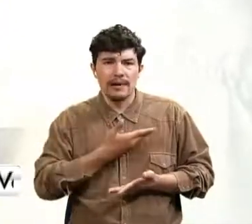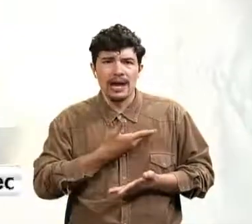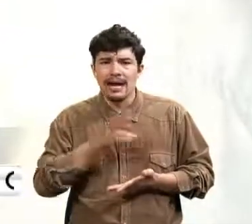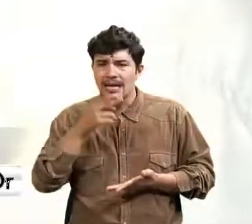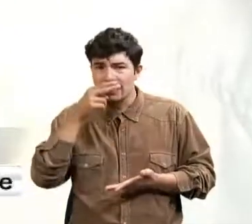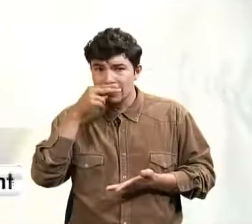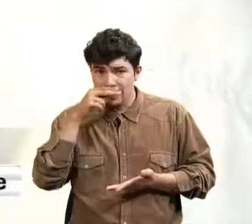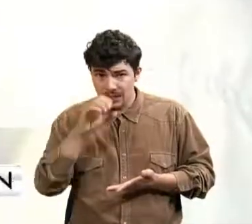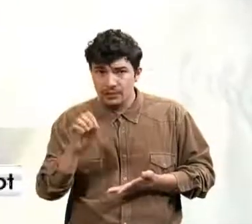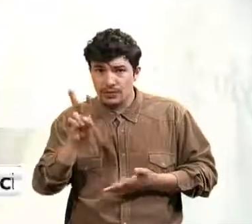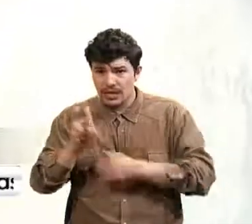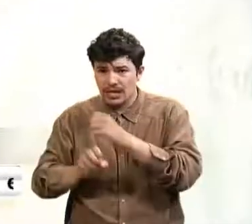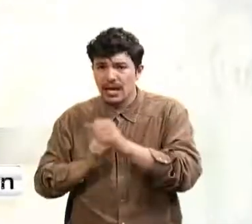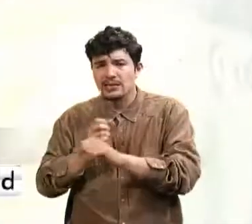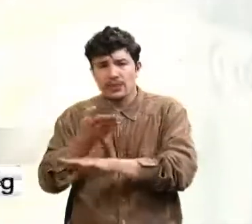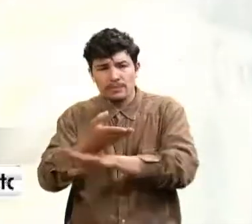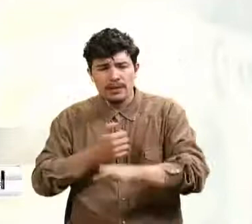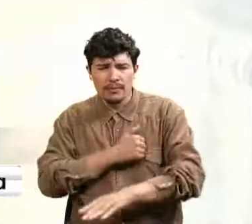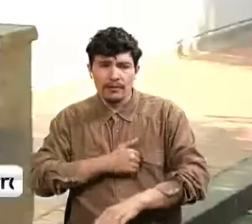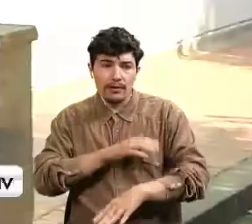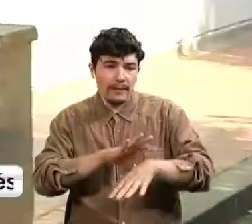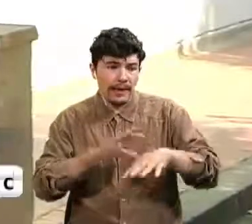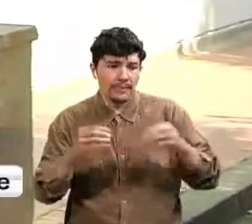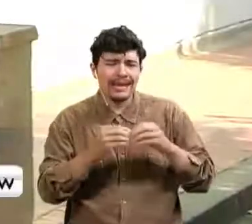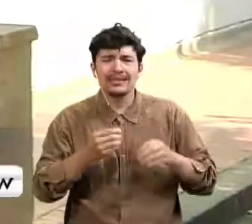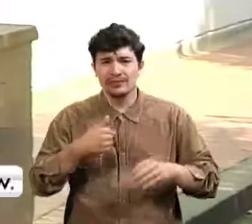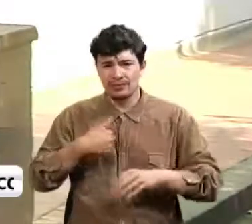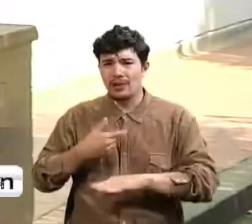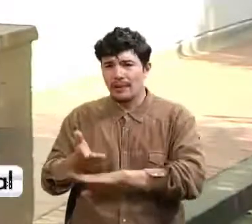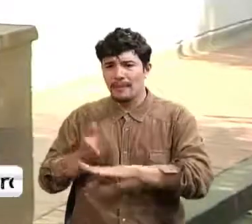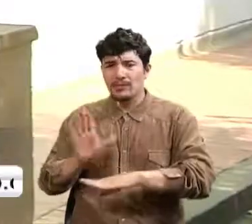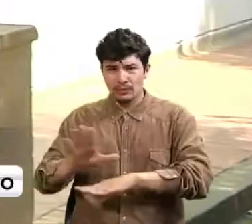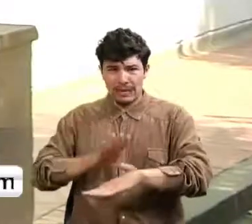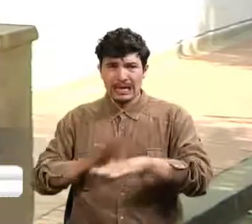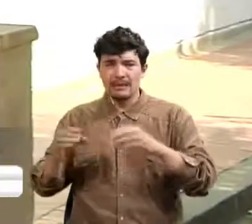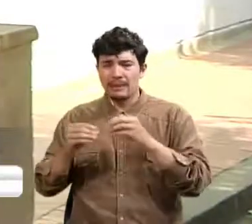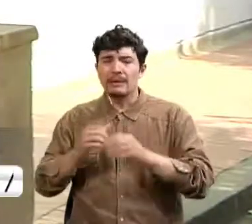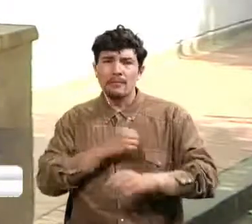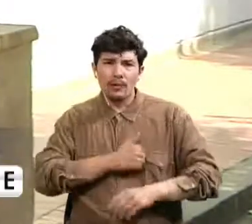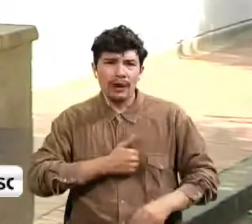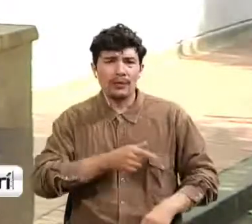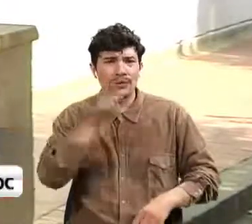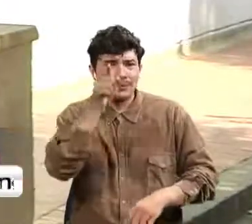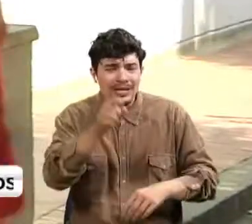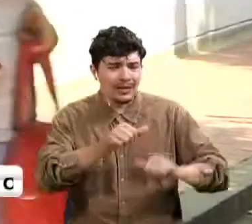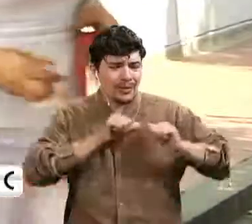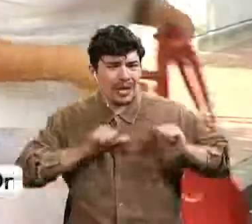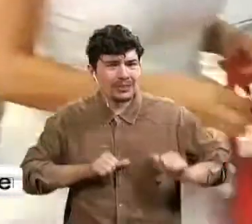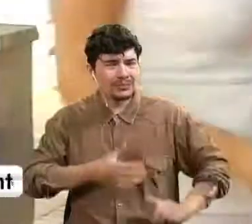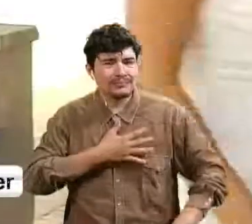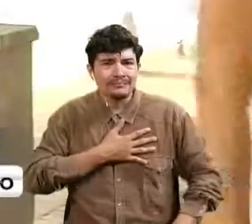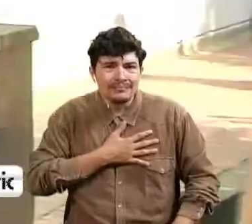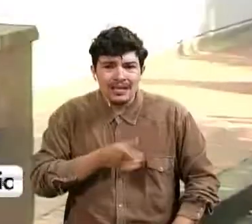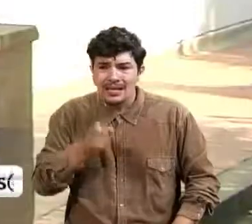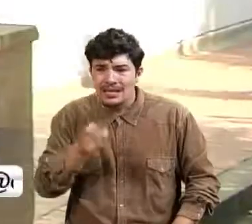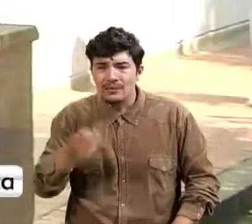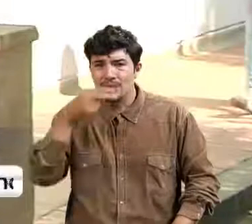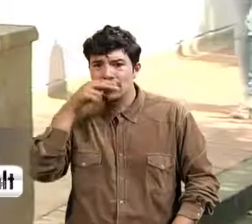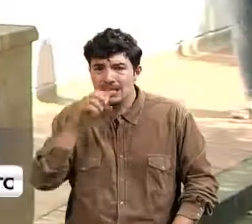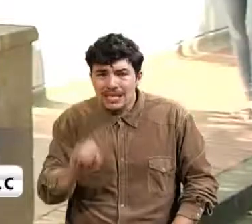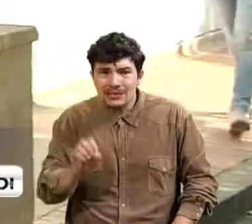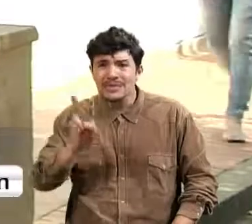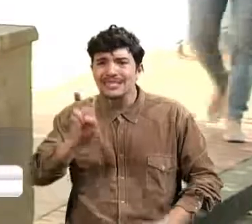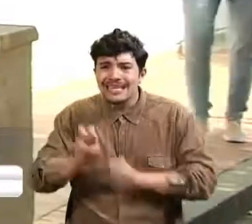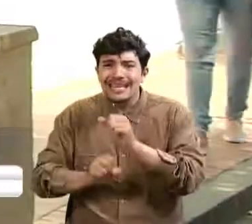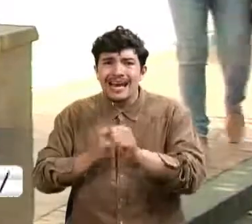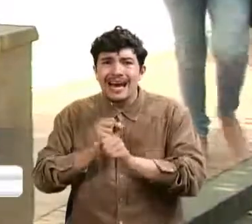un pedido a la EPS Medimás. Yo le pido a Medimás que por favor se pongan la mano en el corazón. Es un niño, es la vida de un